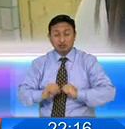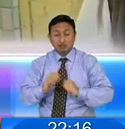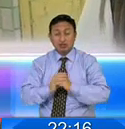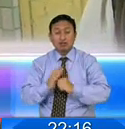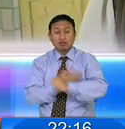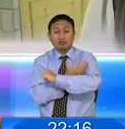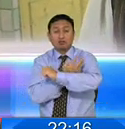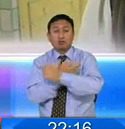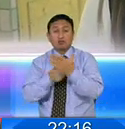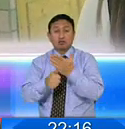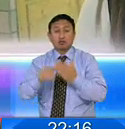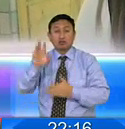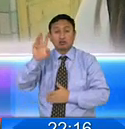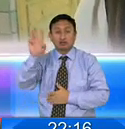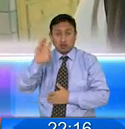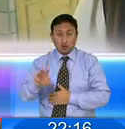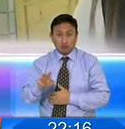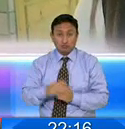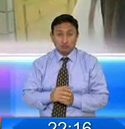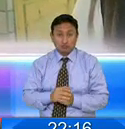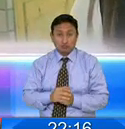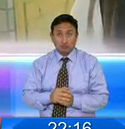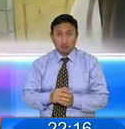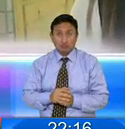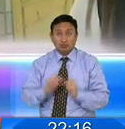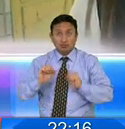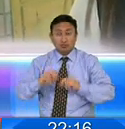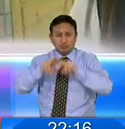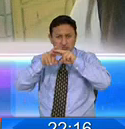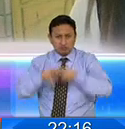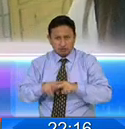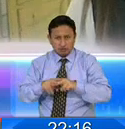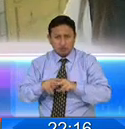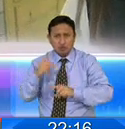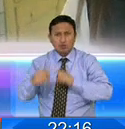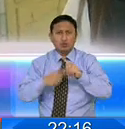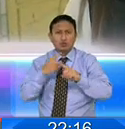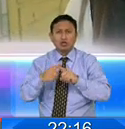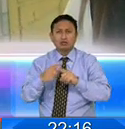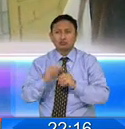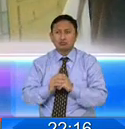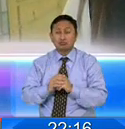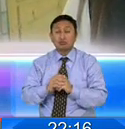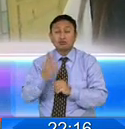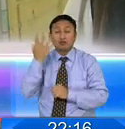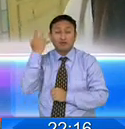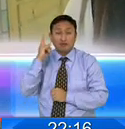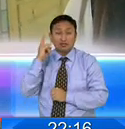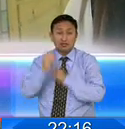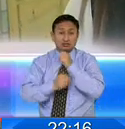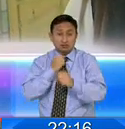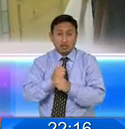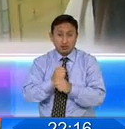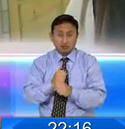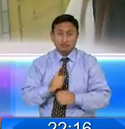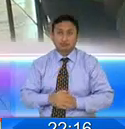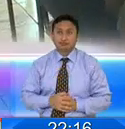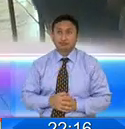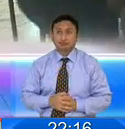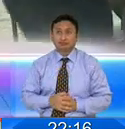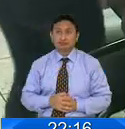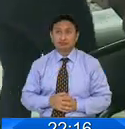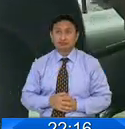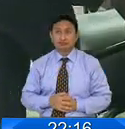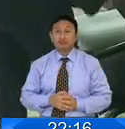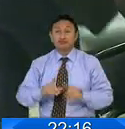del Ministerio de Salud Pública para revisar las edades en las que vamos a continuar el proceso de vacunación.